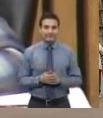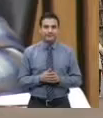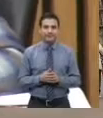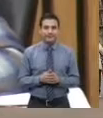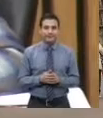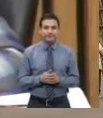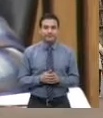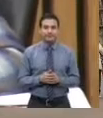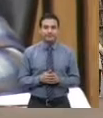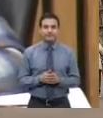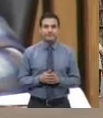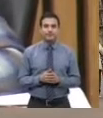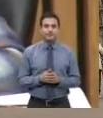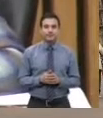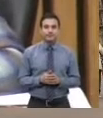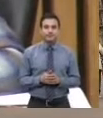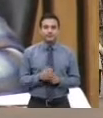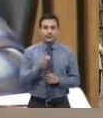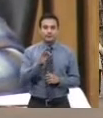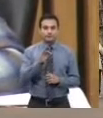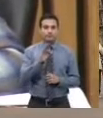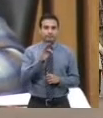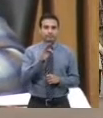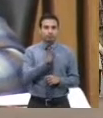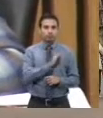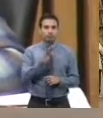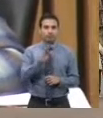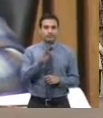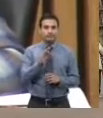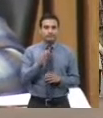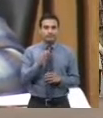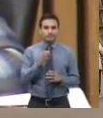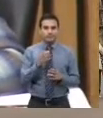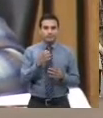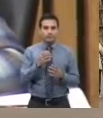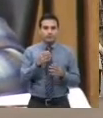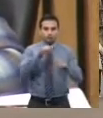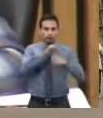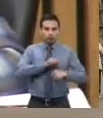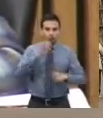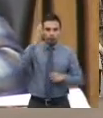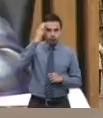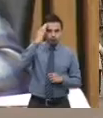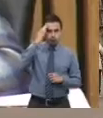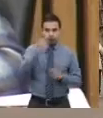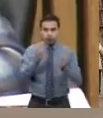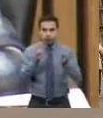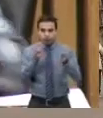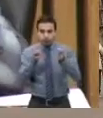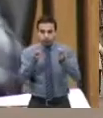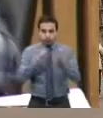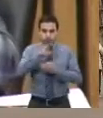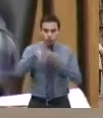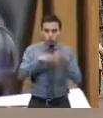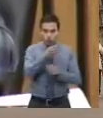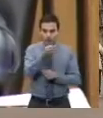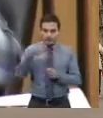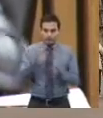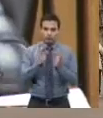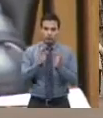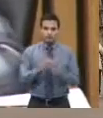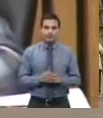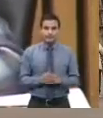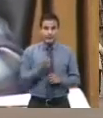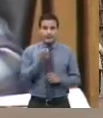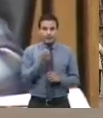ser desvirtuados ni depurados a través de los mecanismos de control con que cuentan las autoridades electorales. En este sentido, la